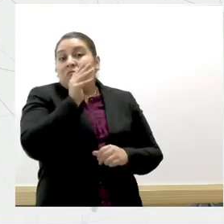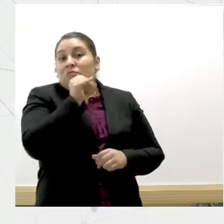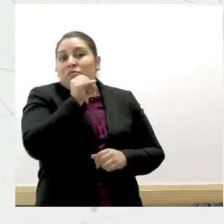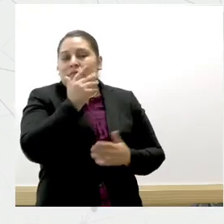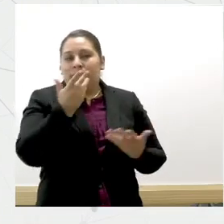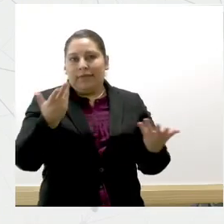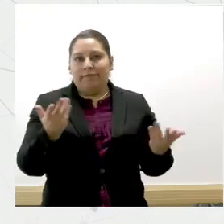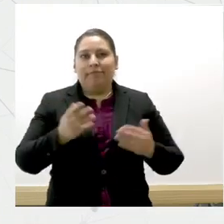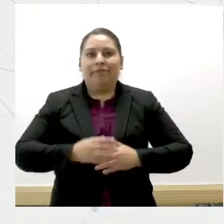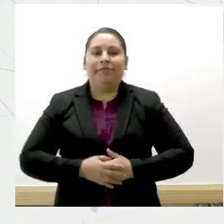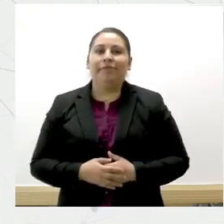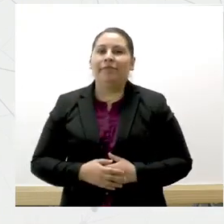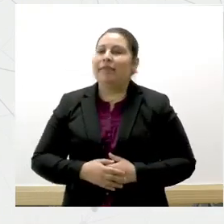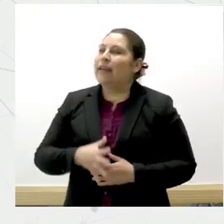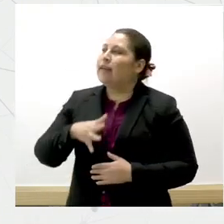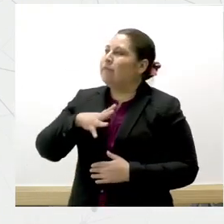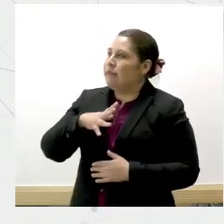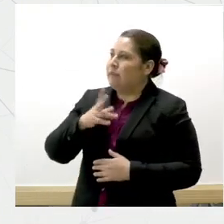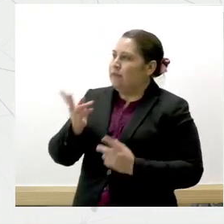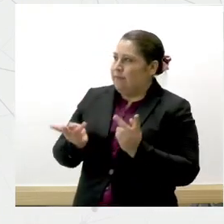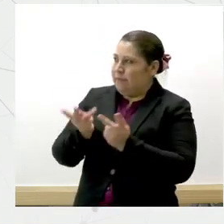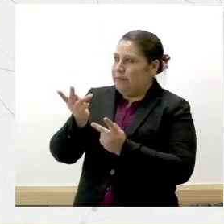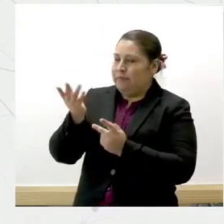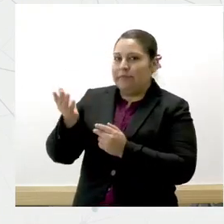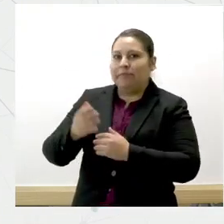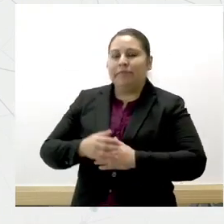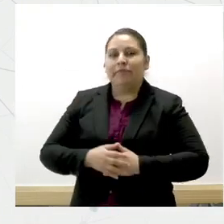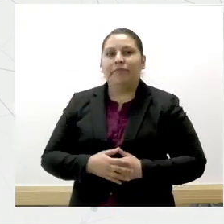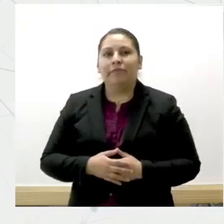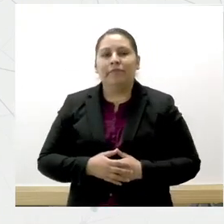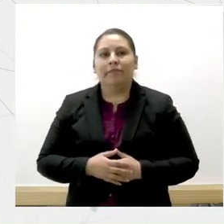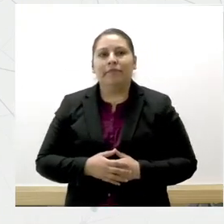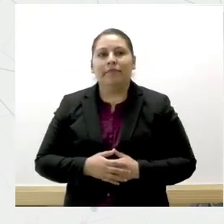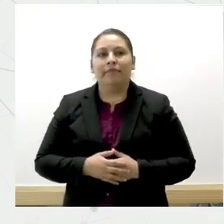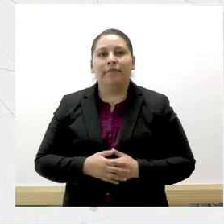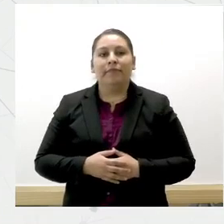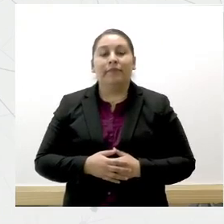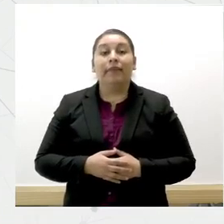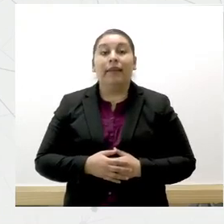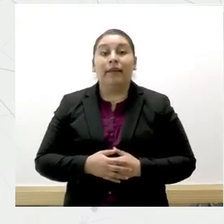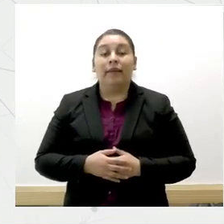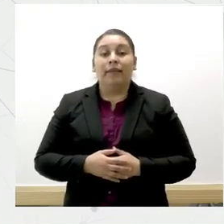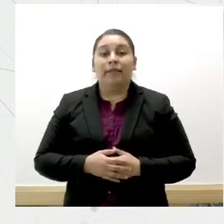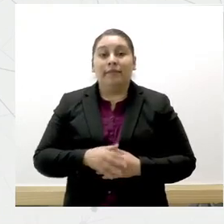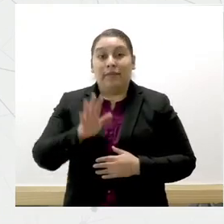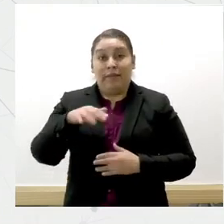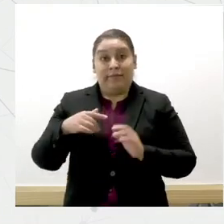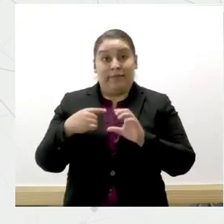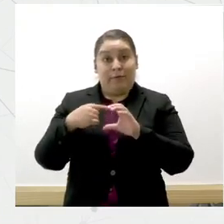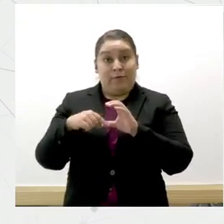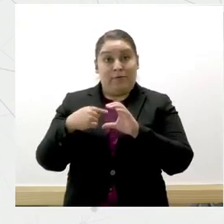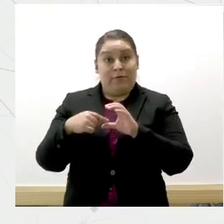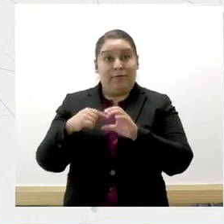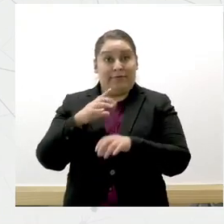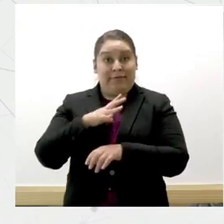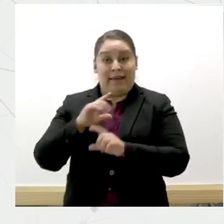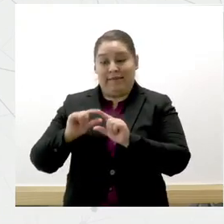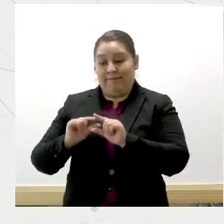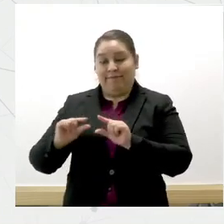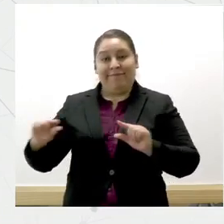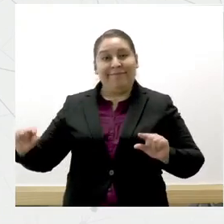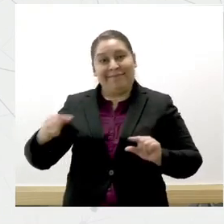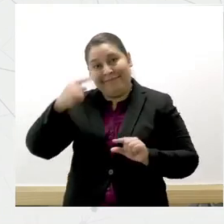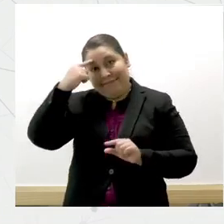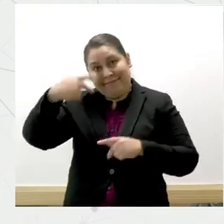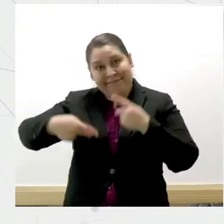Nos preguntan también, bueno, voy a repetir el correo electrónico al que pueden dirigir sus preguntas,